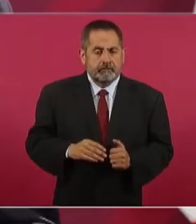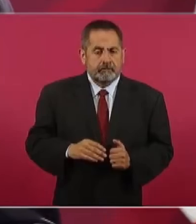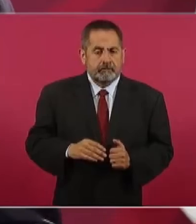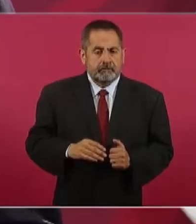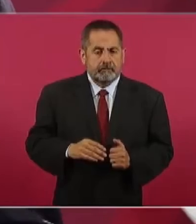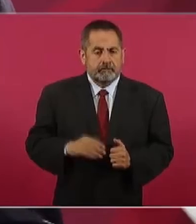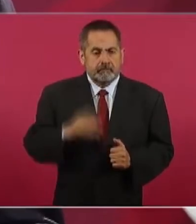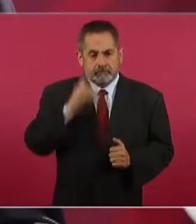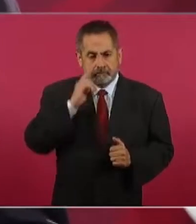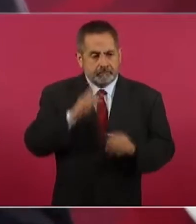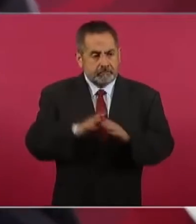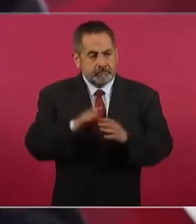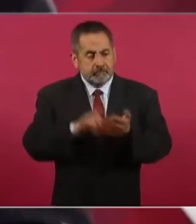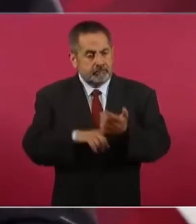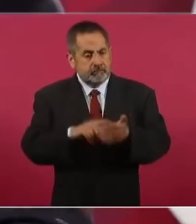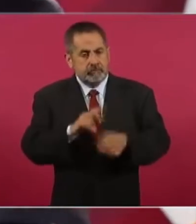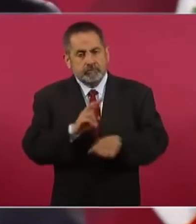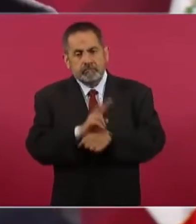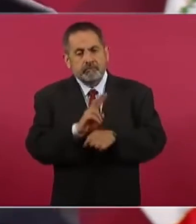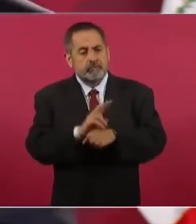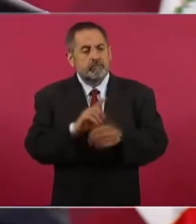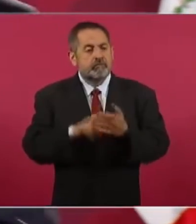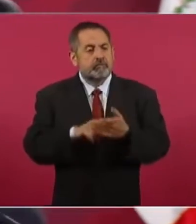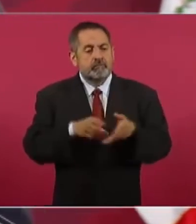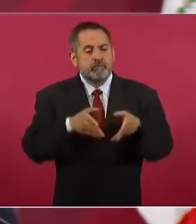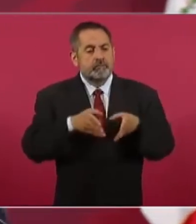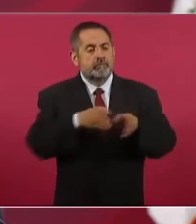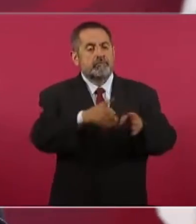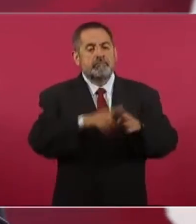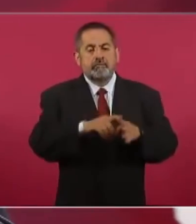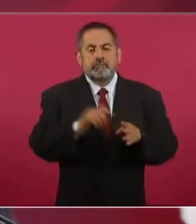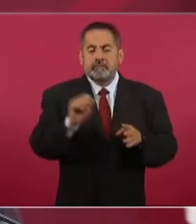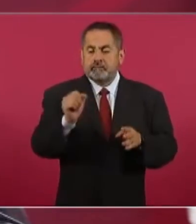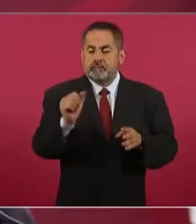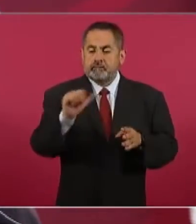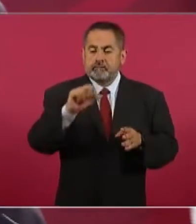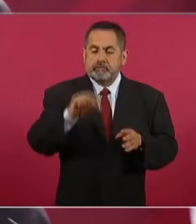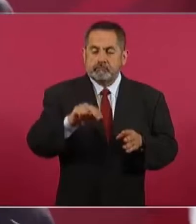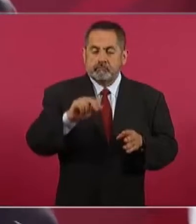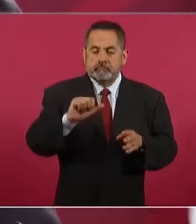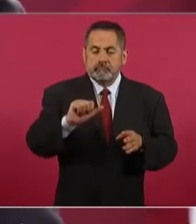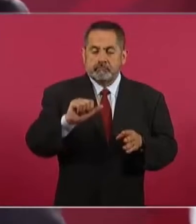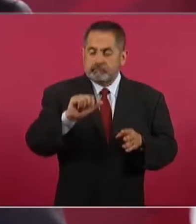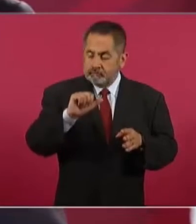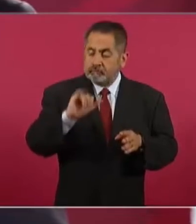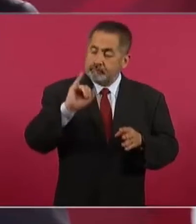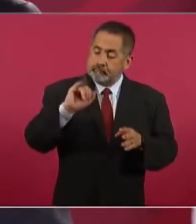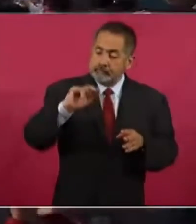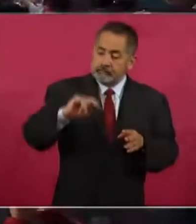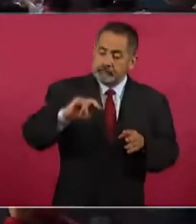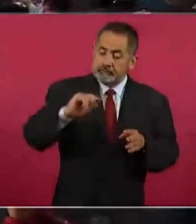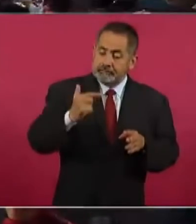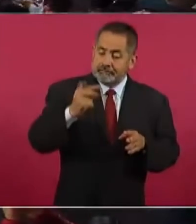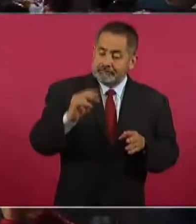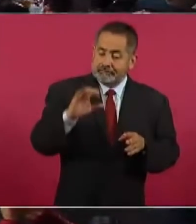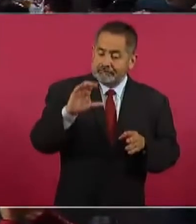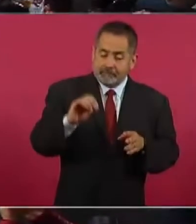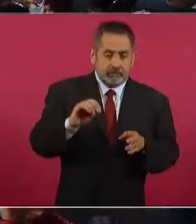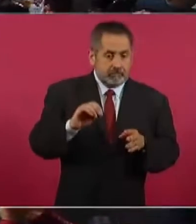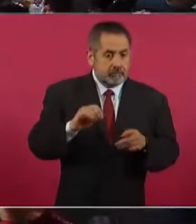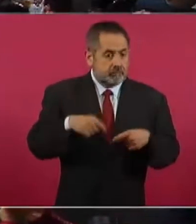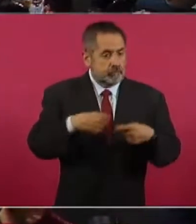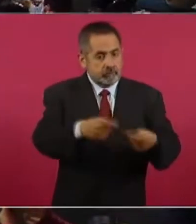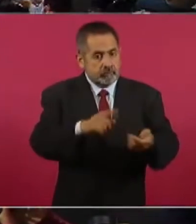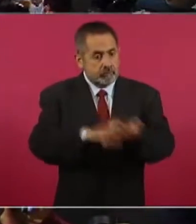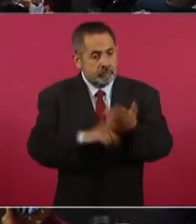revisar el camino de san ignacio una calle alta vamos a